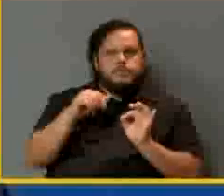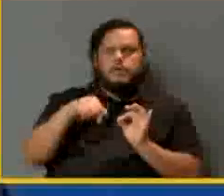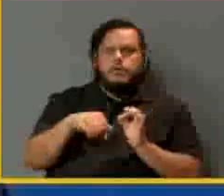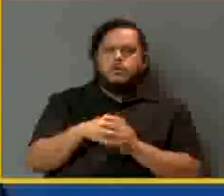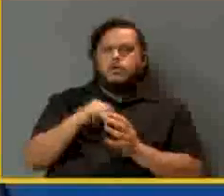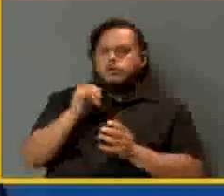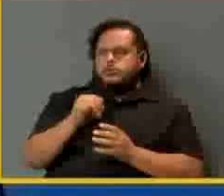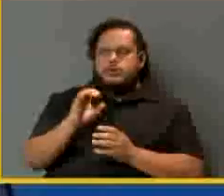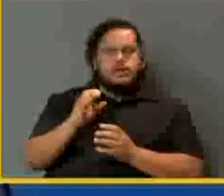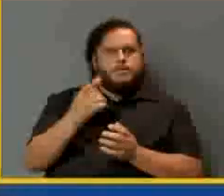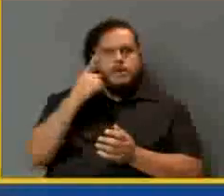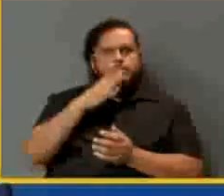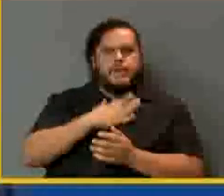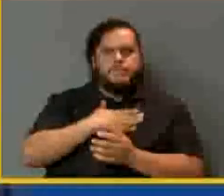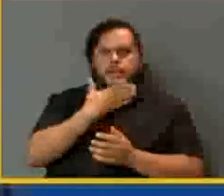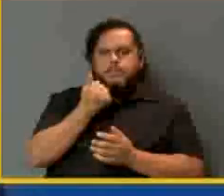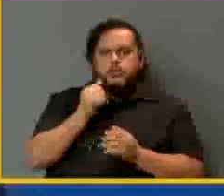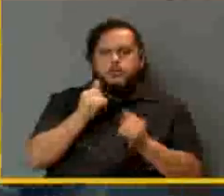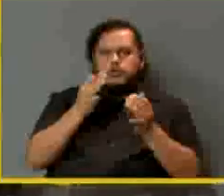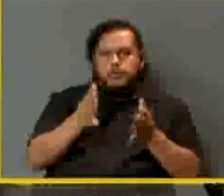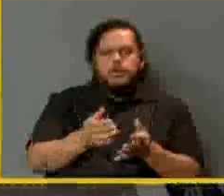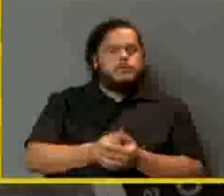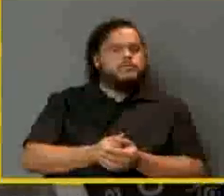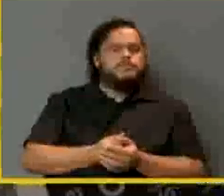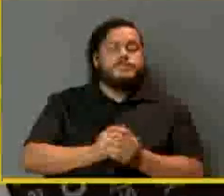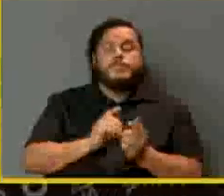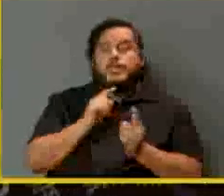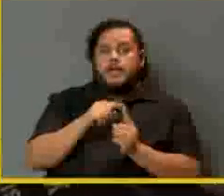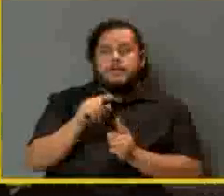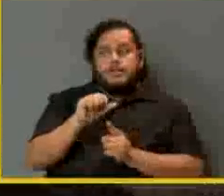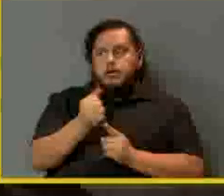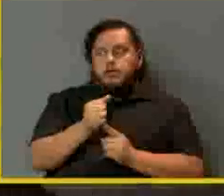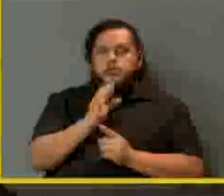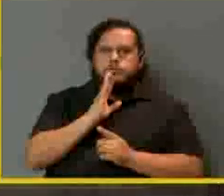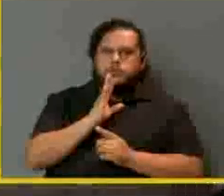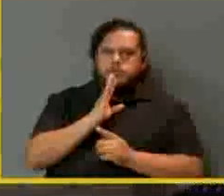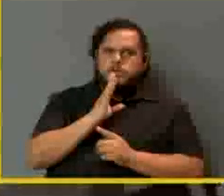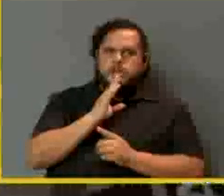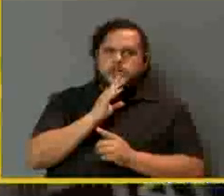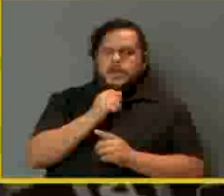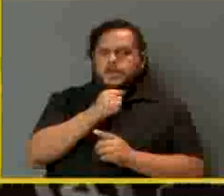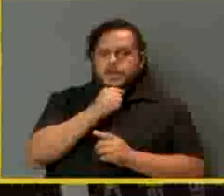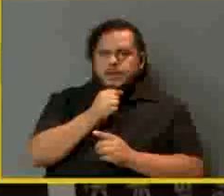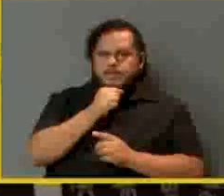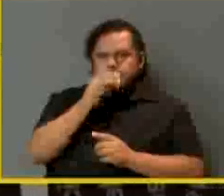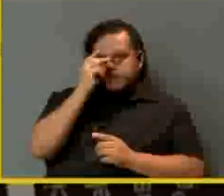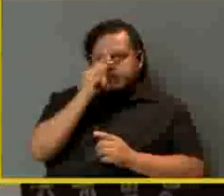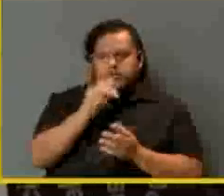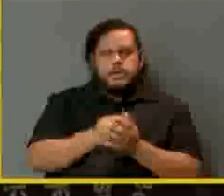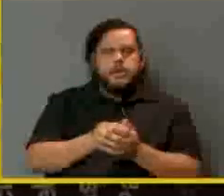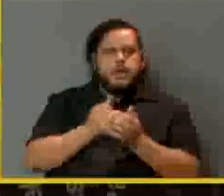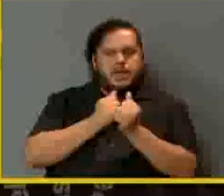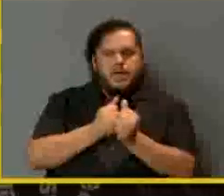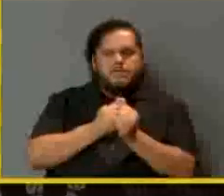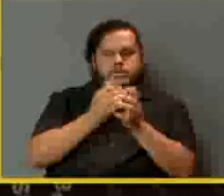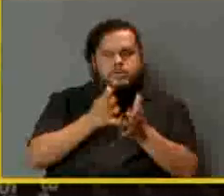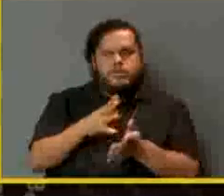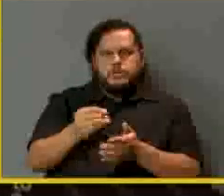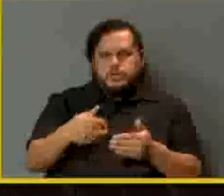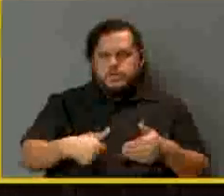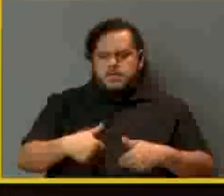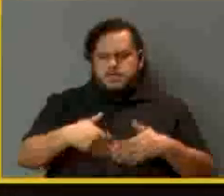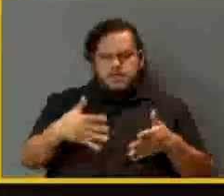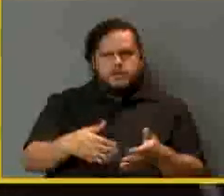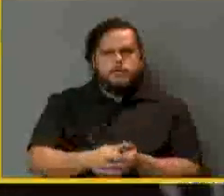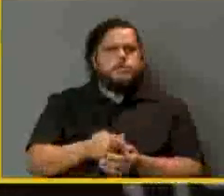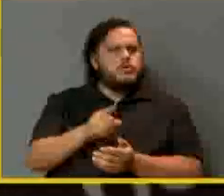Joel Campbell. Para mí fue el mejor jugador del partido. Hasta otros comentarios de la prensa mexicana, aficionados y técnicos.